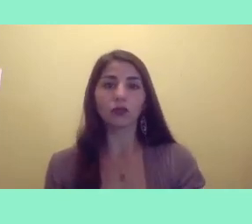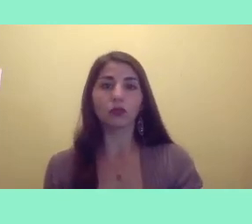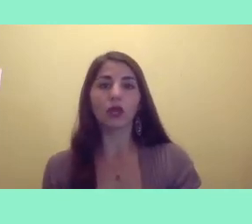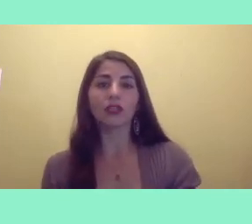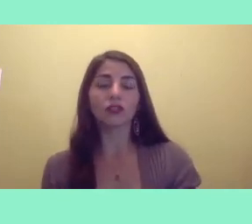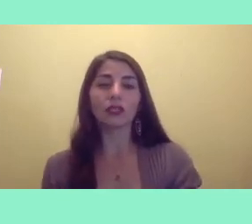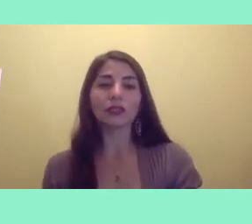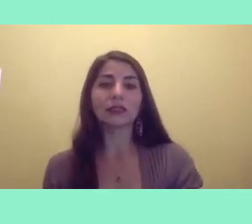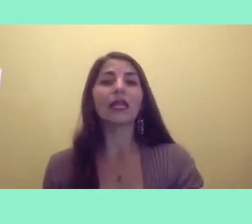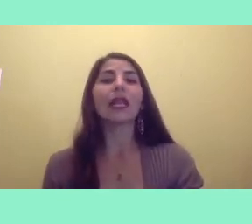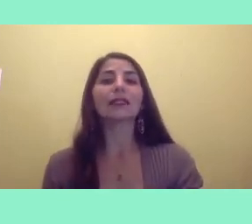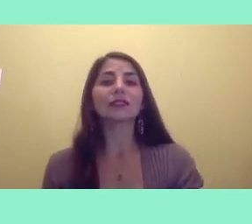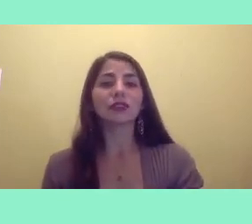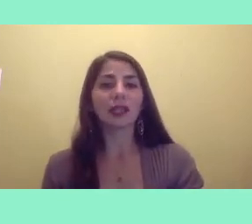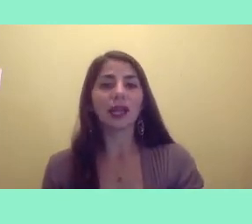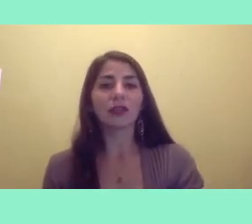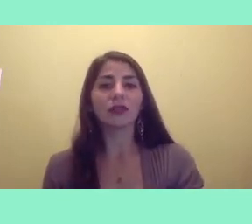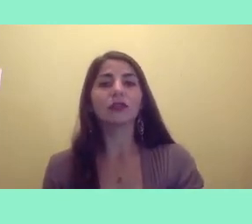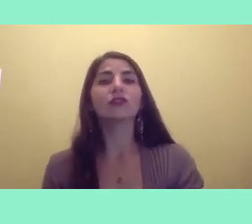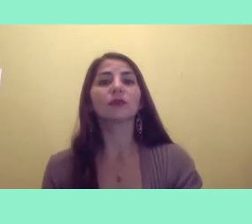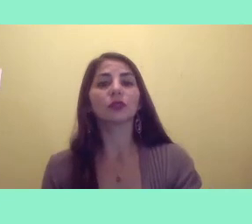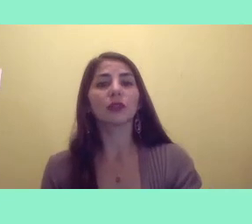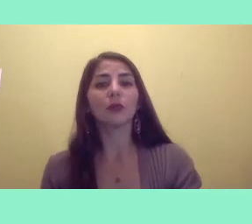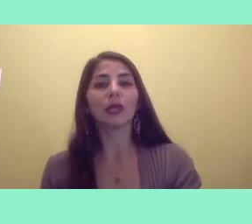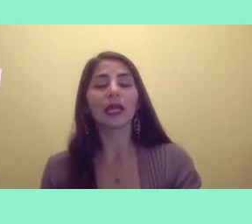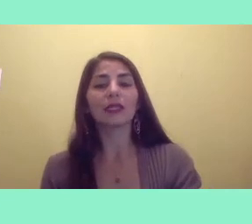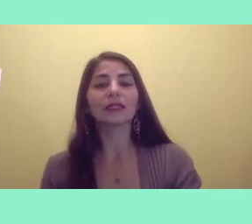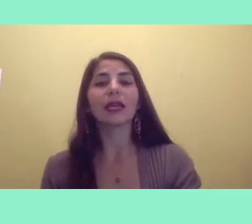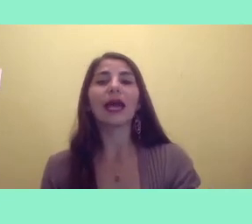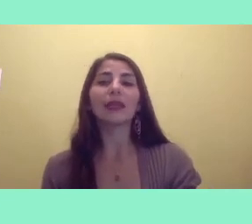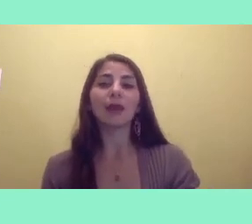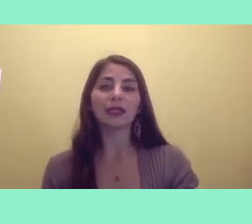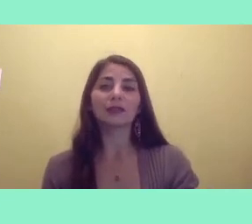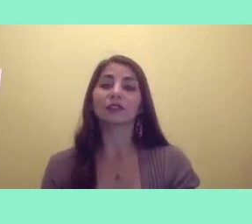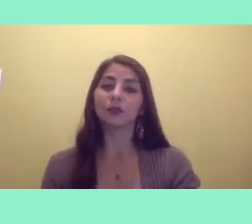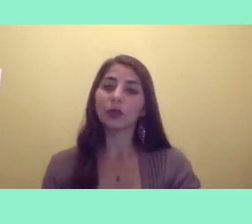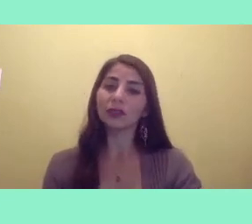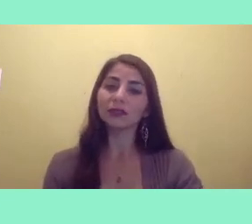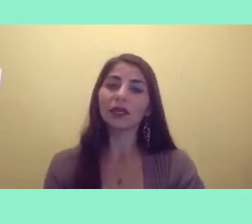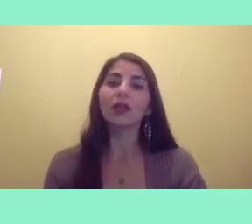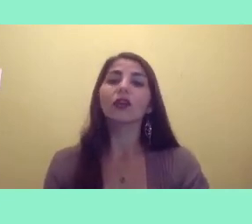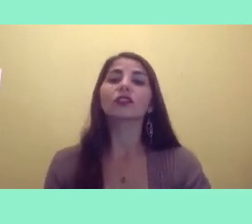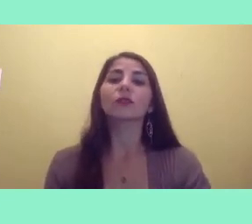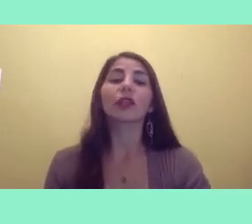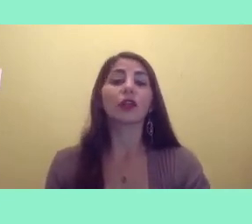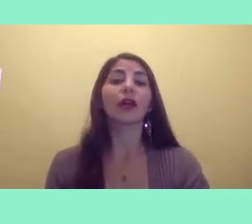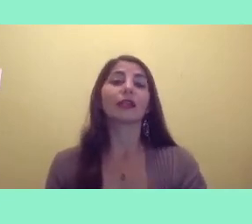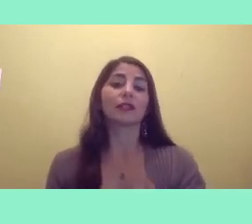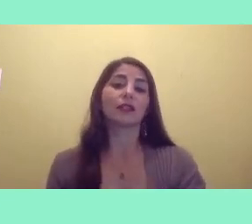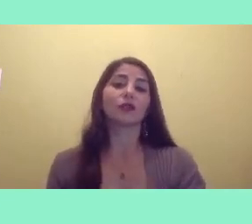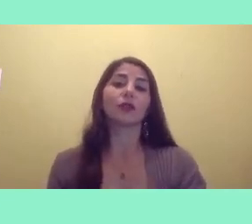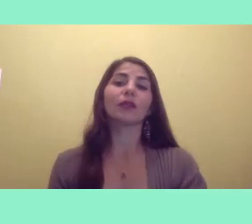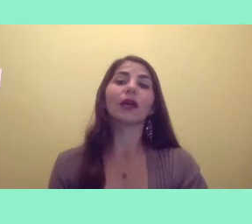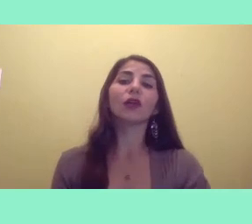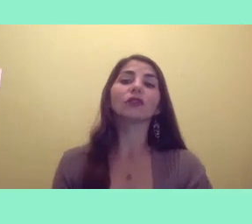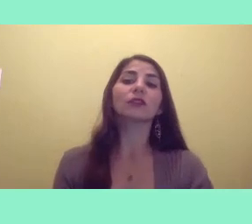para poder estructurar oraciones, las estaciones del año, conceptos temporales, animales, transportes, conceptos del hogar